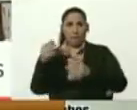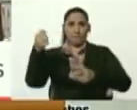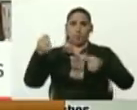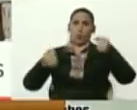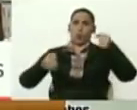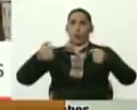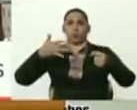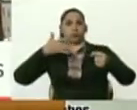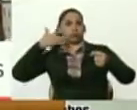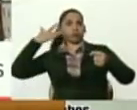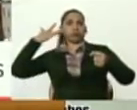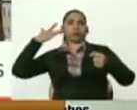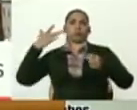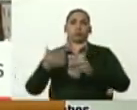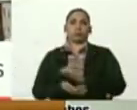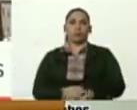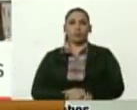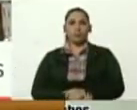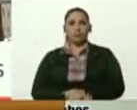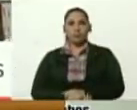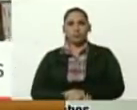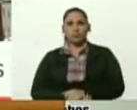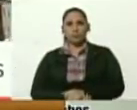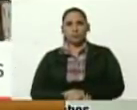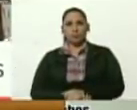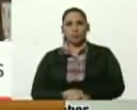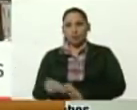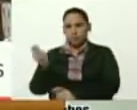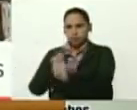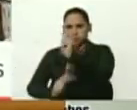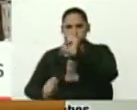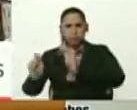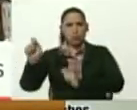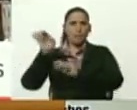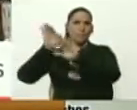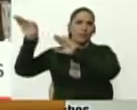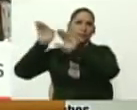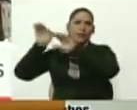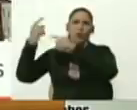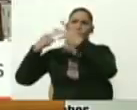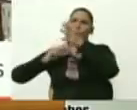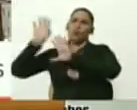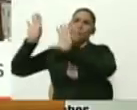de camionetas, les transfieren dinero al extranjero. Bueno, ahí están